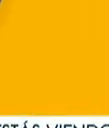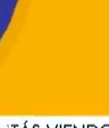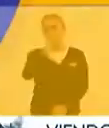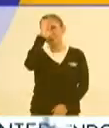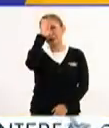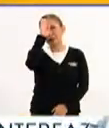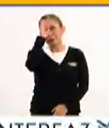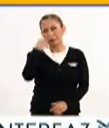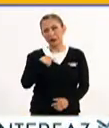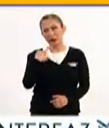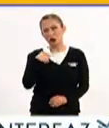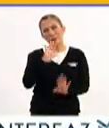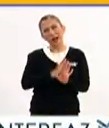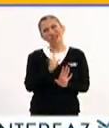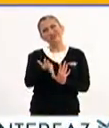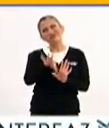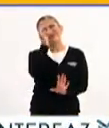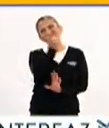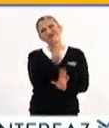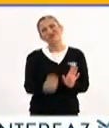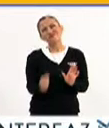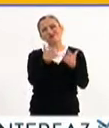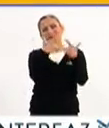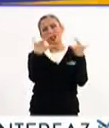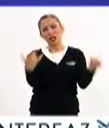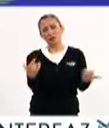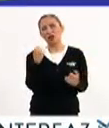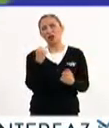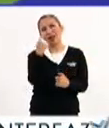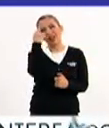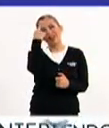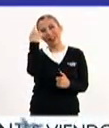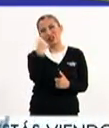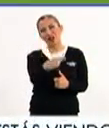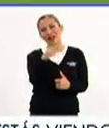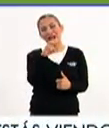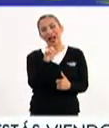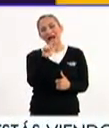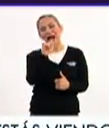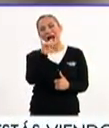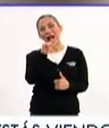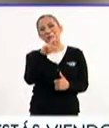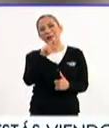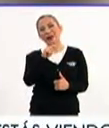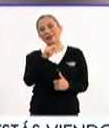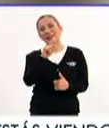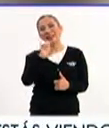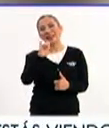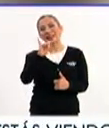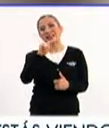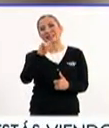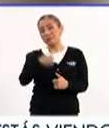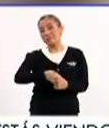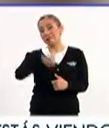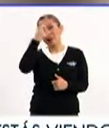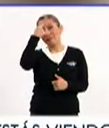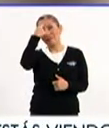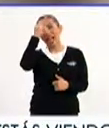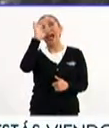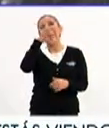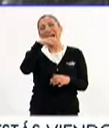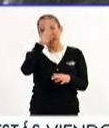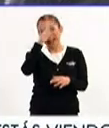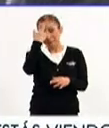Piensa en el científico más popular de la historia. Seguramente el nombre de Albert Einstein fue uno de los primeros que pasó